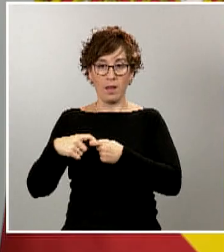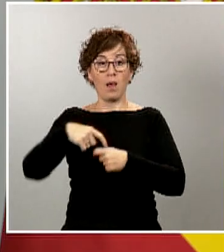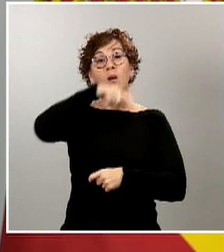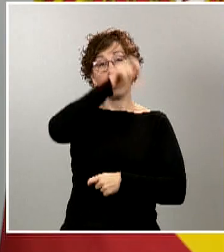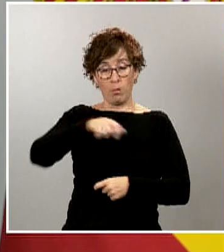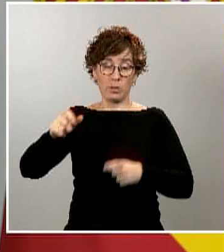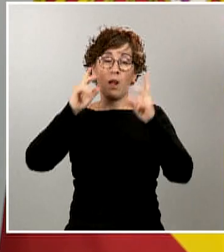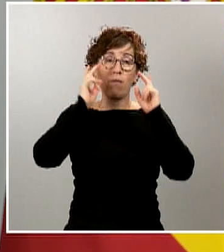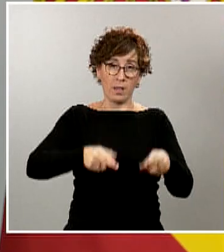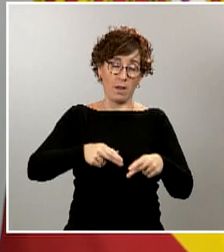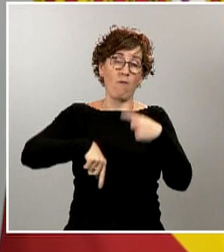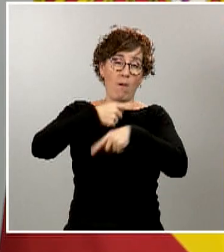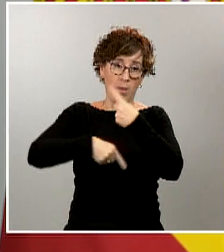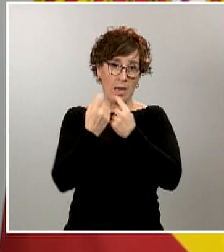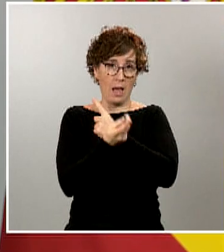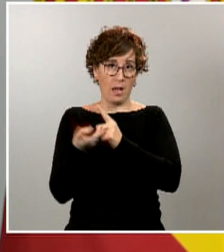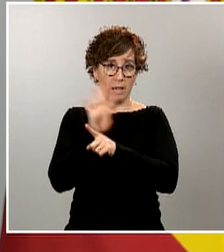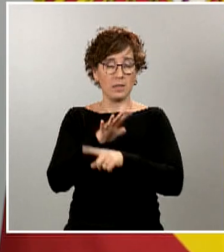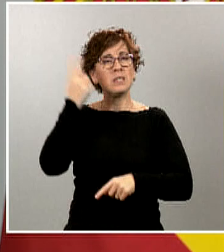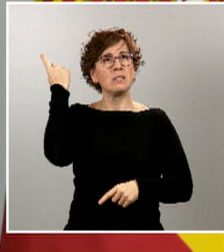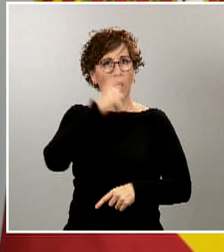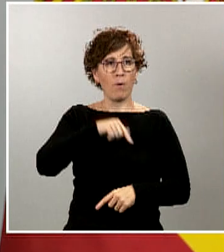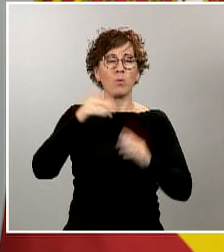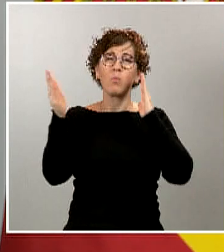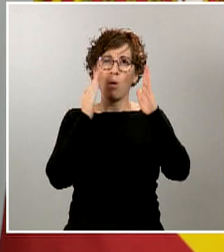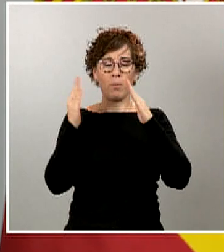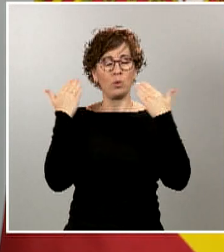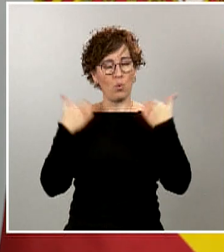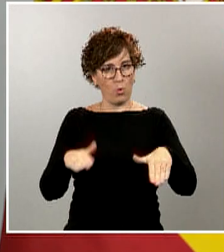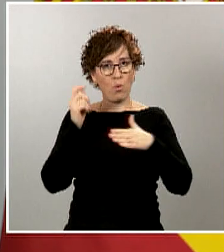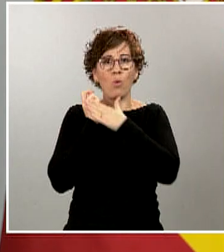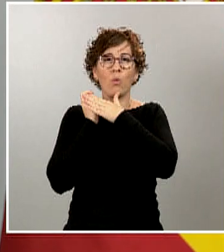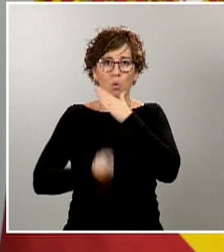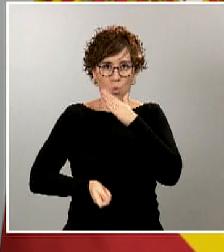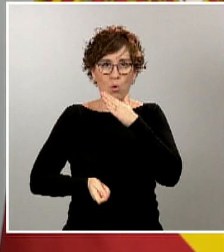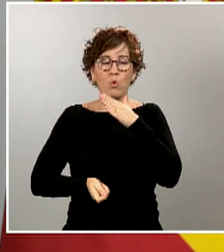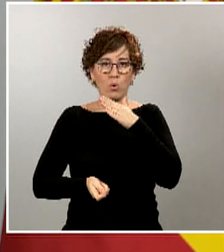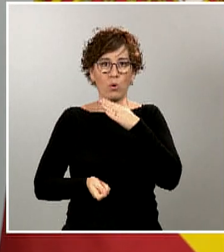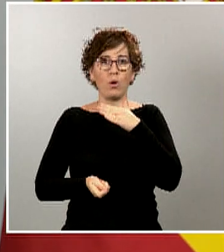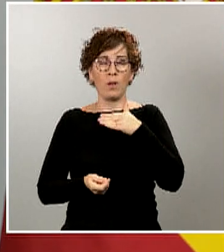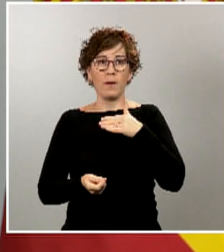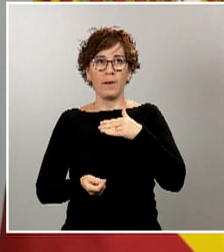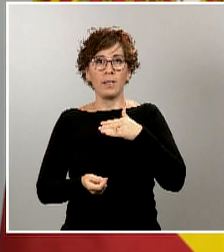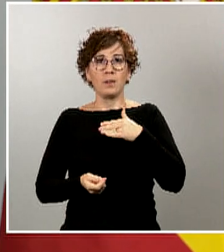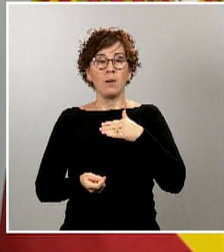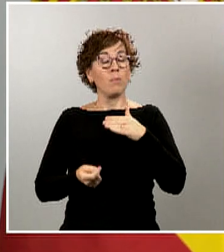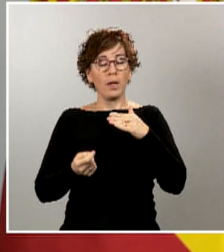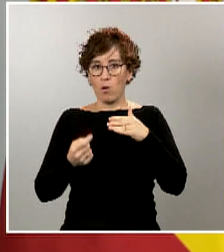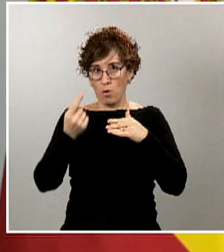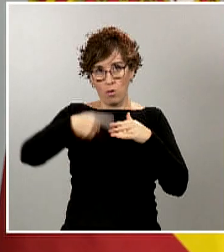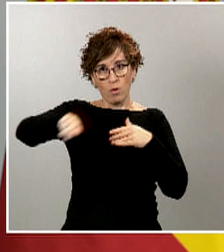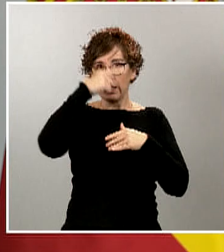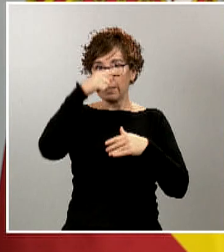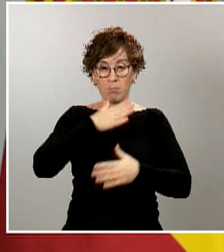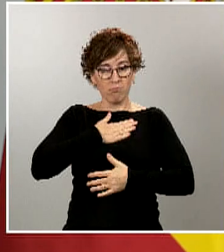sus familiares. Sabemos que son momentos muy duros y desde ese punto de vista que sepan que tienen todo nuestro cariño y